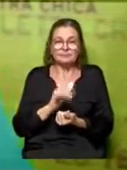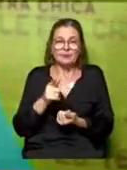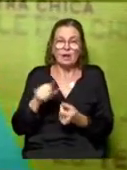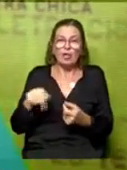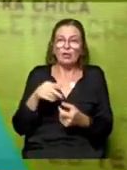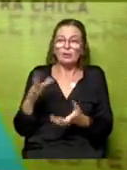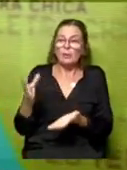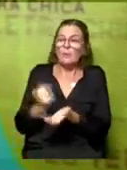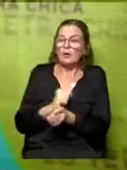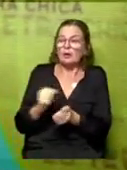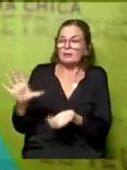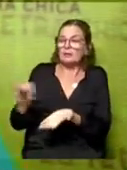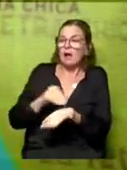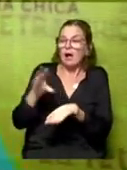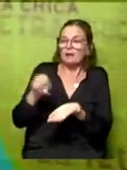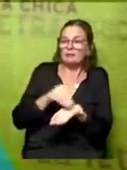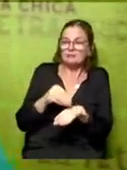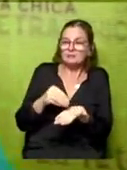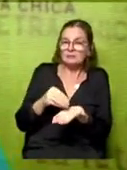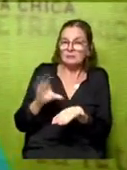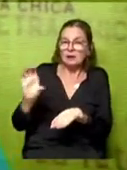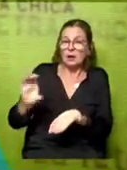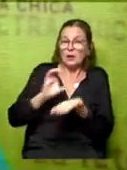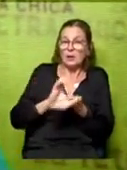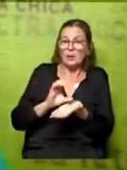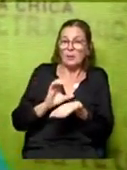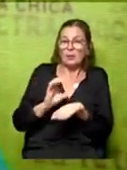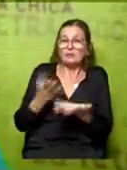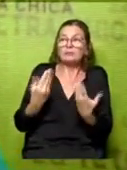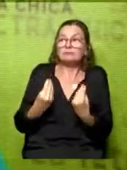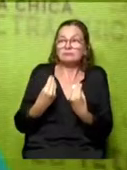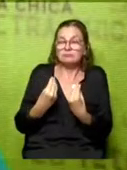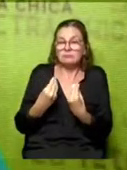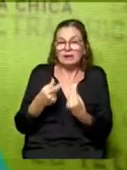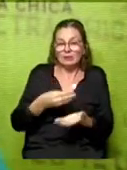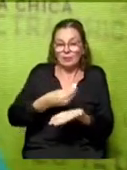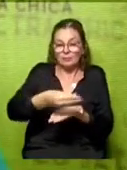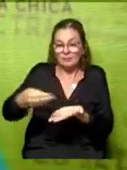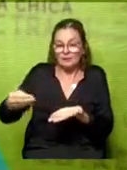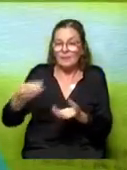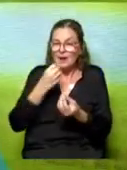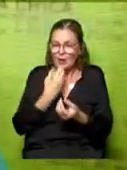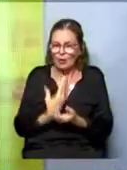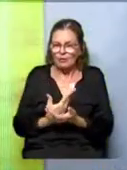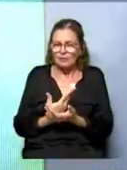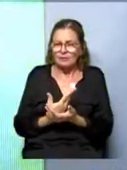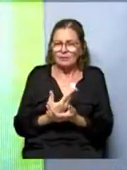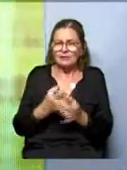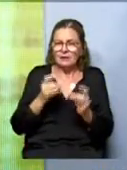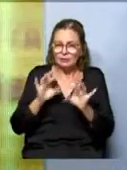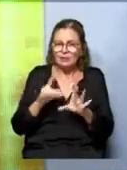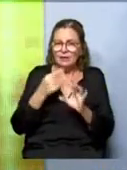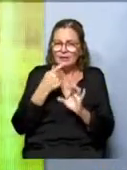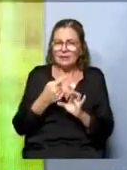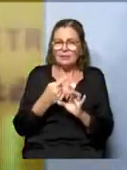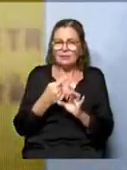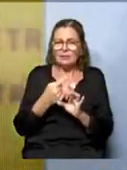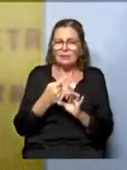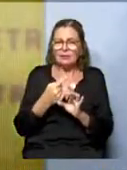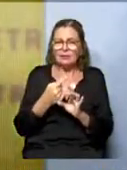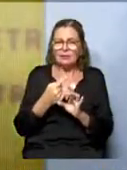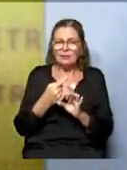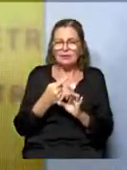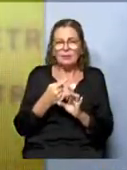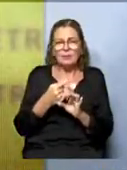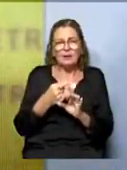sacar los recursos? Hay una cuestión que... ¿Impuestos, me imagino? Quizás en ese repartir un poco mejor. Sí, naturalmente, digamos, lo más razonable es que uno